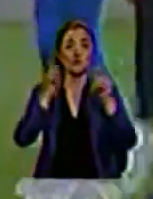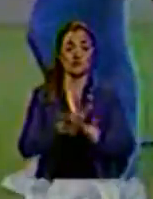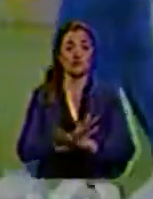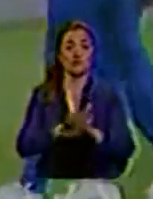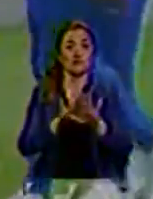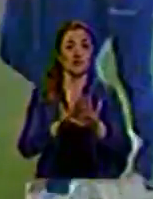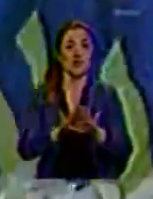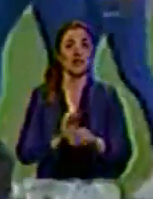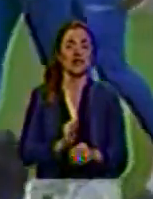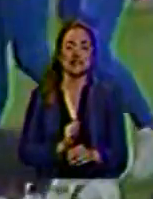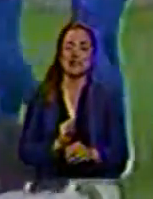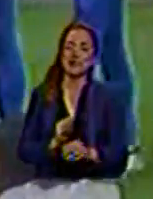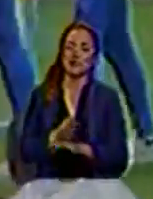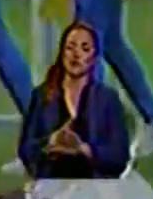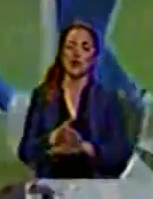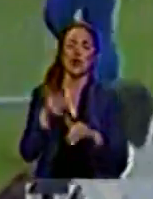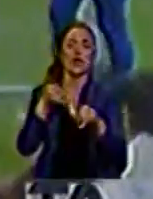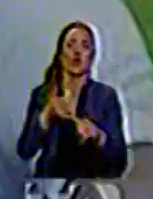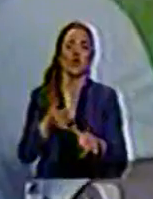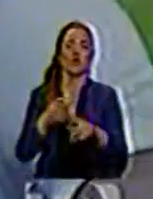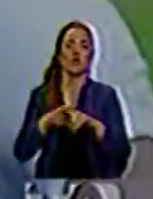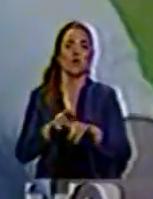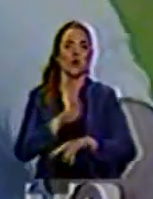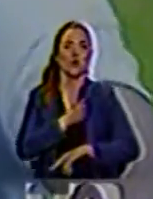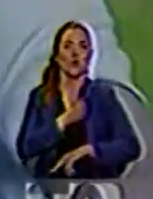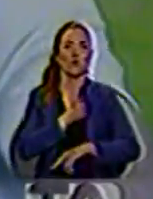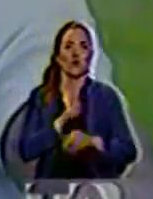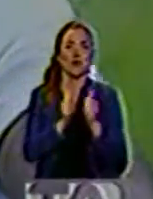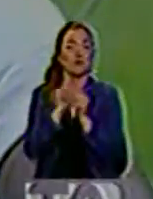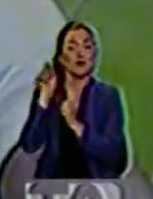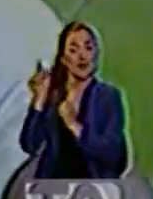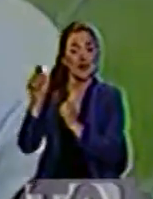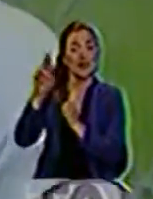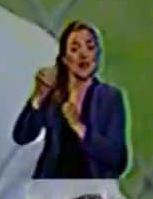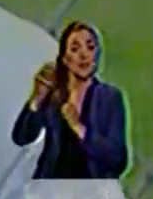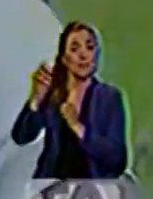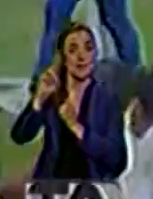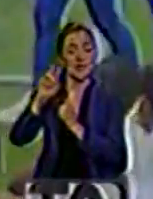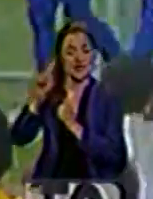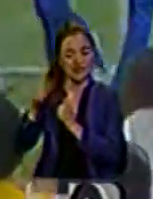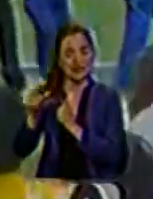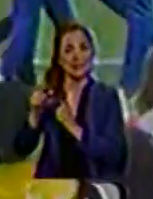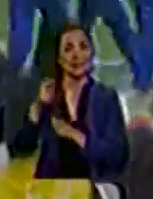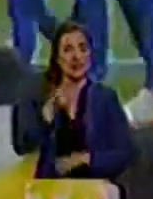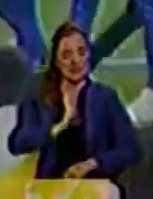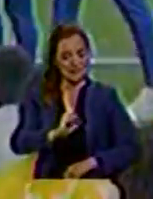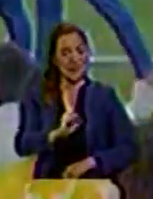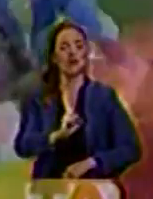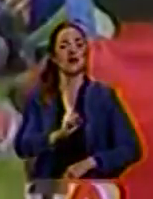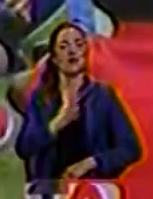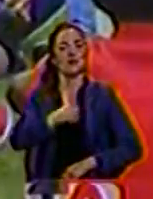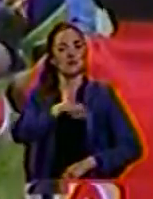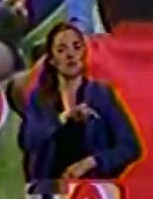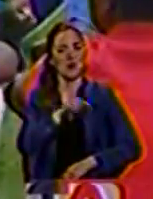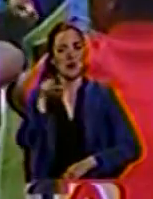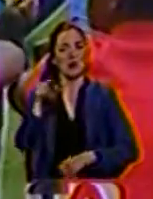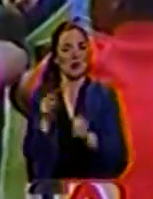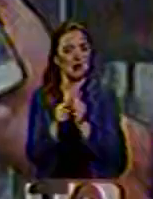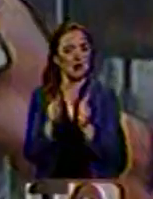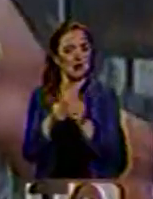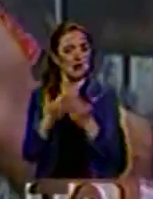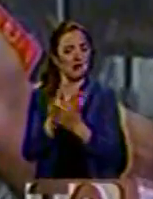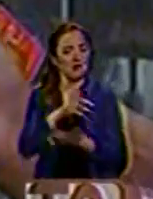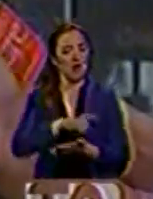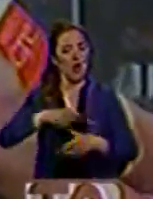e inmediatamente tendrán que unirse a sus equipos, como el caso del arquero Moisés Ramírez, que viajará a España para militar en la Real Sociedad.